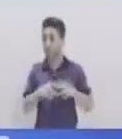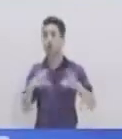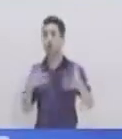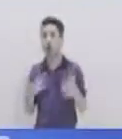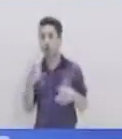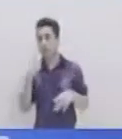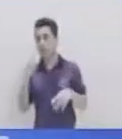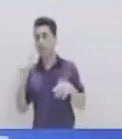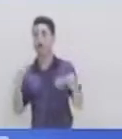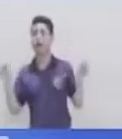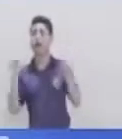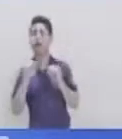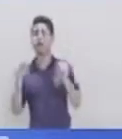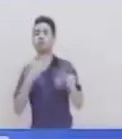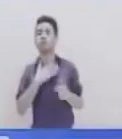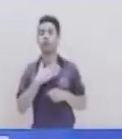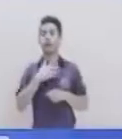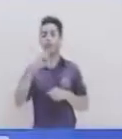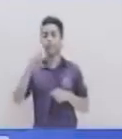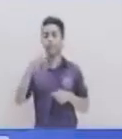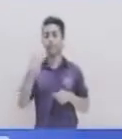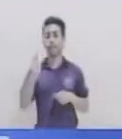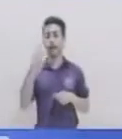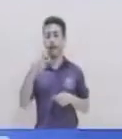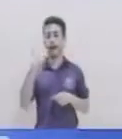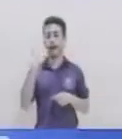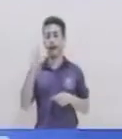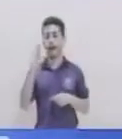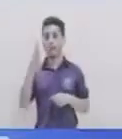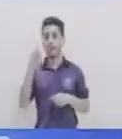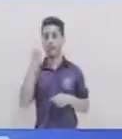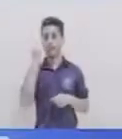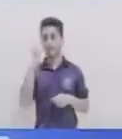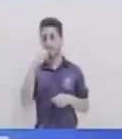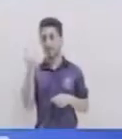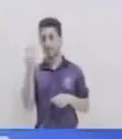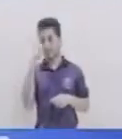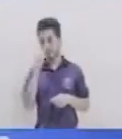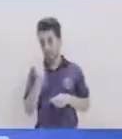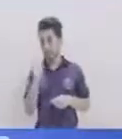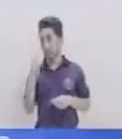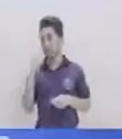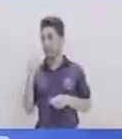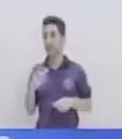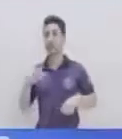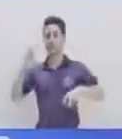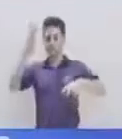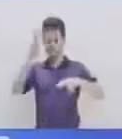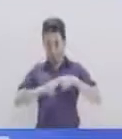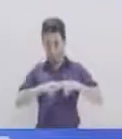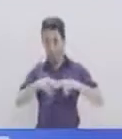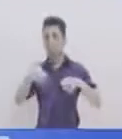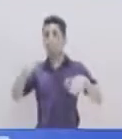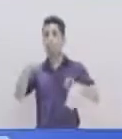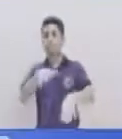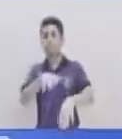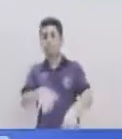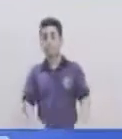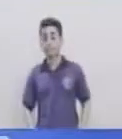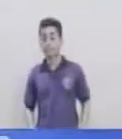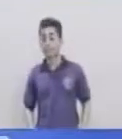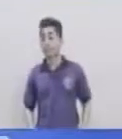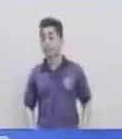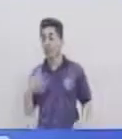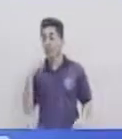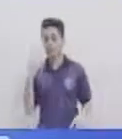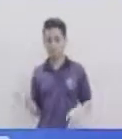Vamos a empezar Con un ejercicio Que se llama Parabritas Que voy a estar Aquí sentado Las piernas Van a estar flexionadas Y solo voy a